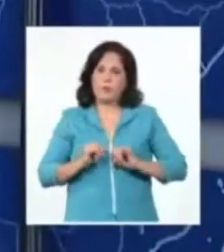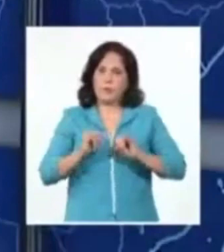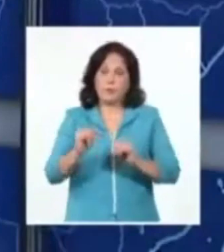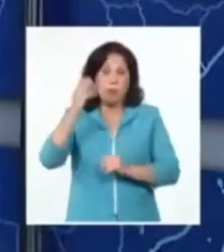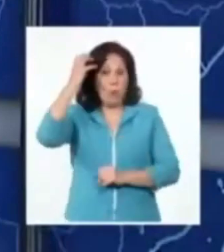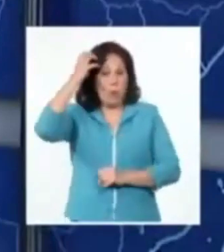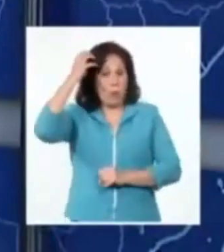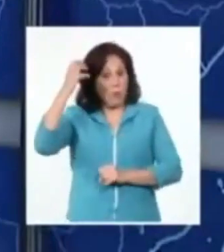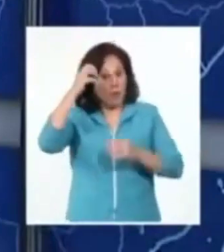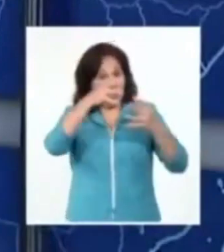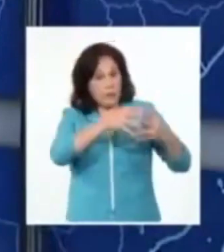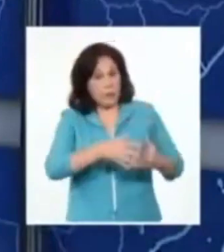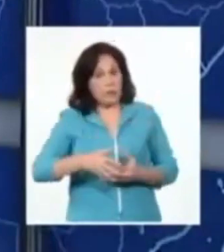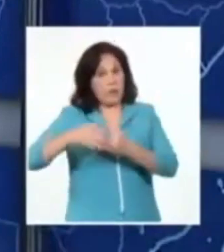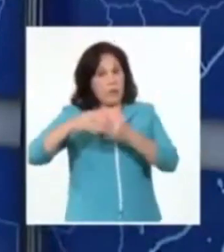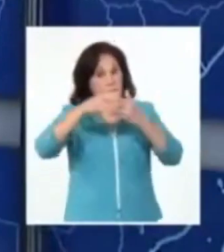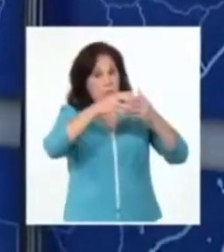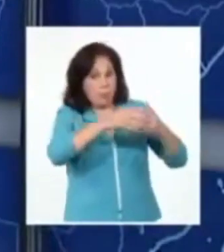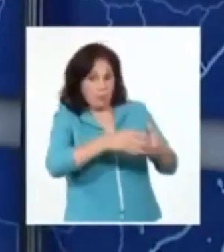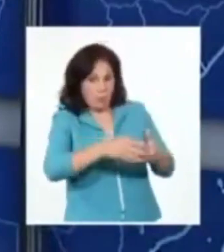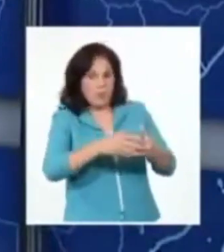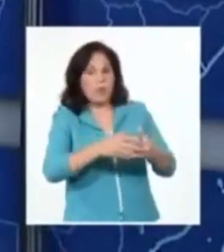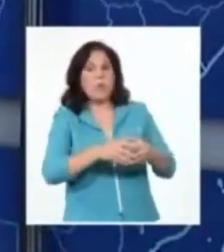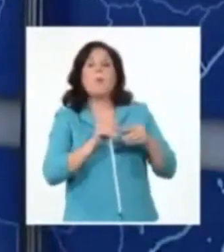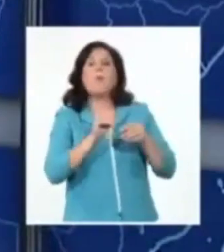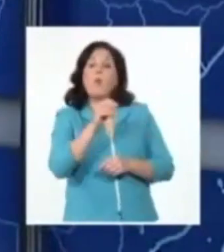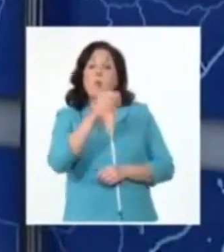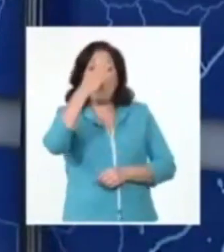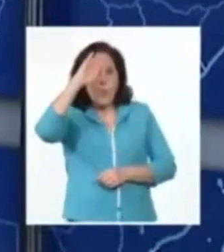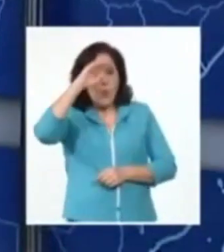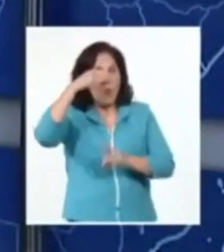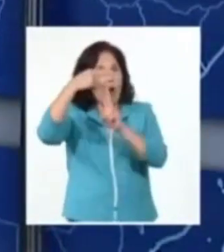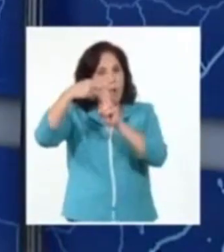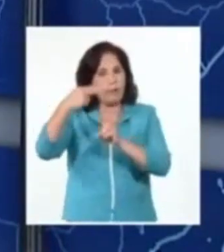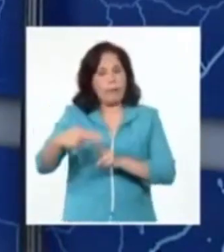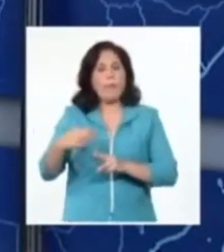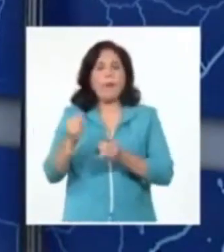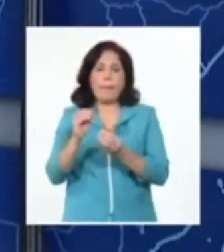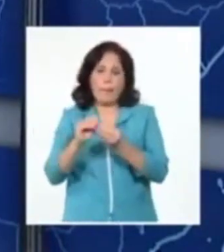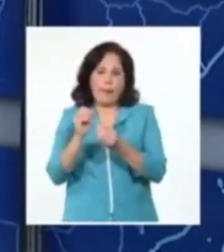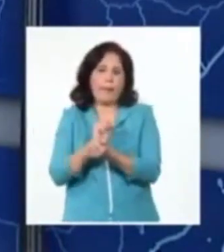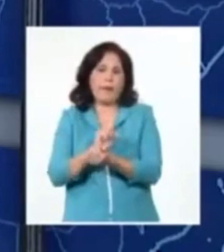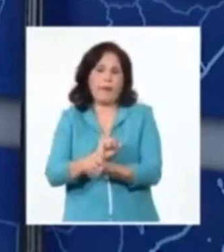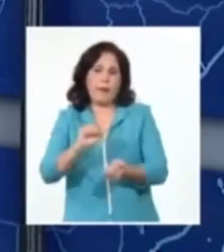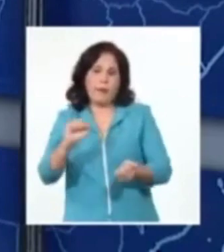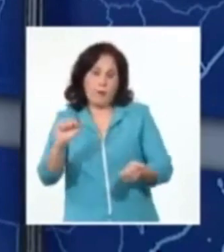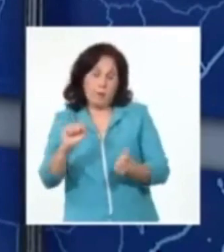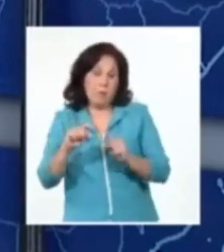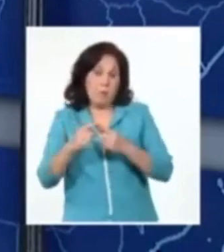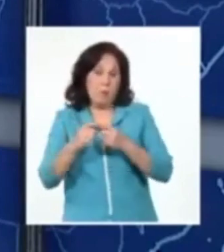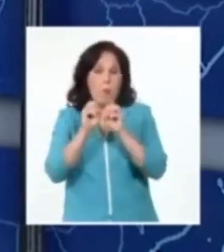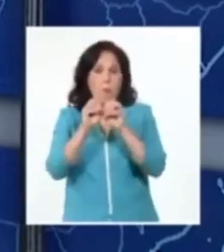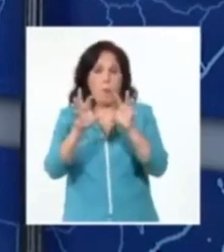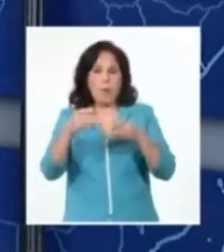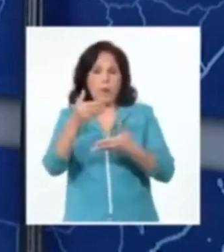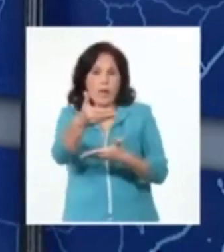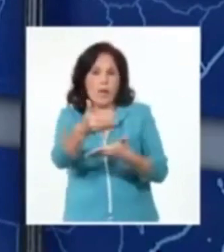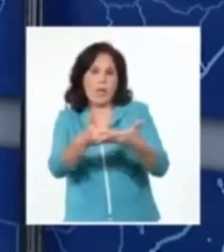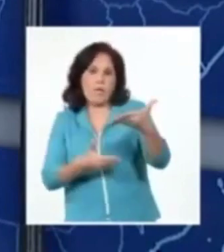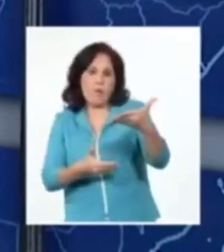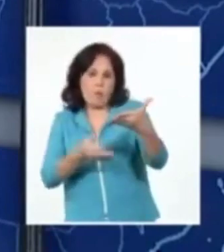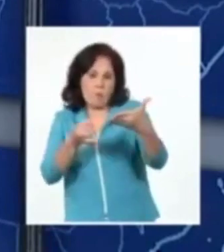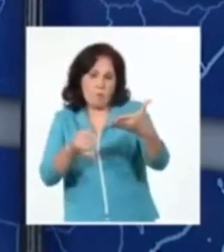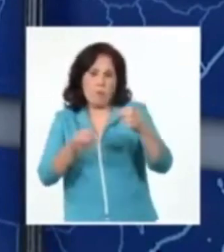El gobierno de Estados Unidos mantuvo la designación de Cuba como estado patrocinador del terrorismo tras la publicación de un informe sobre ese